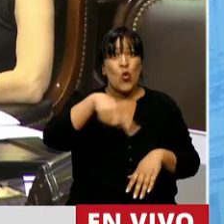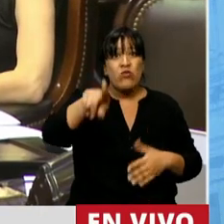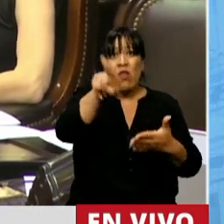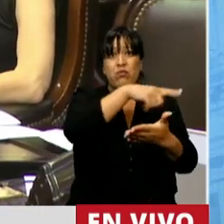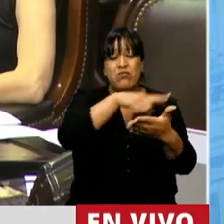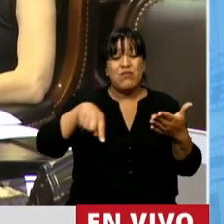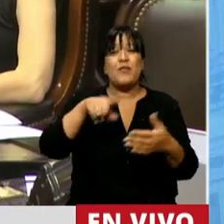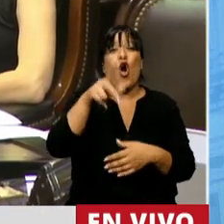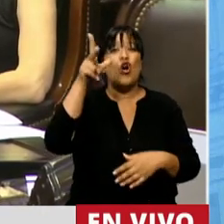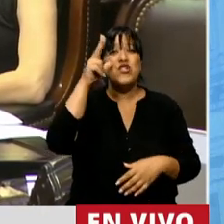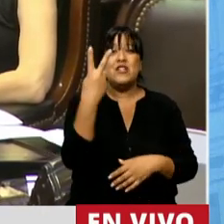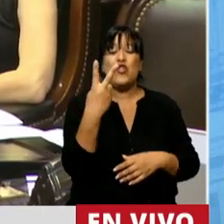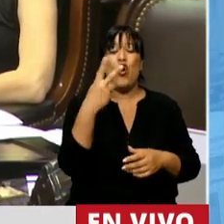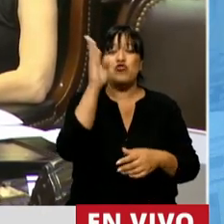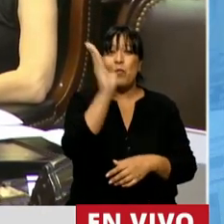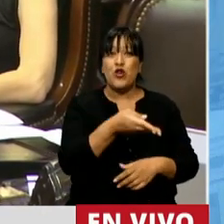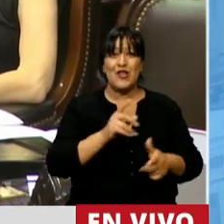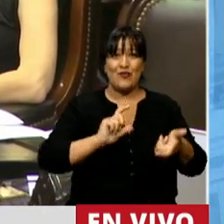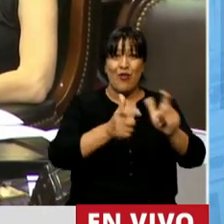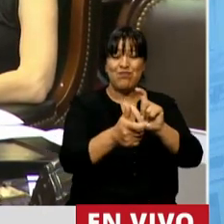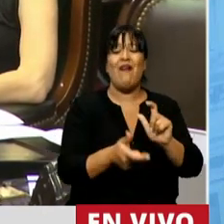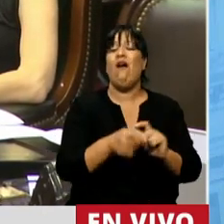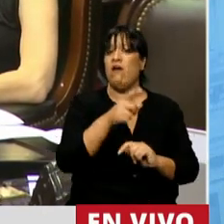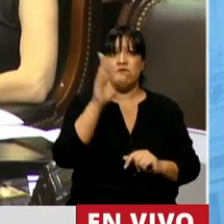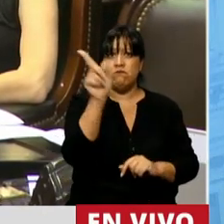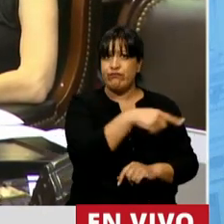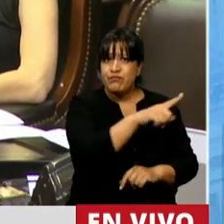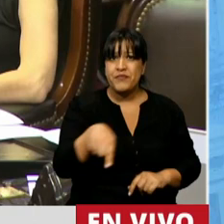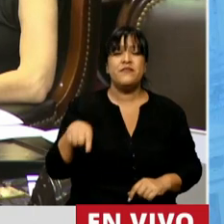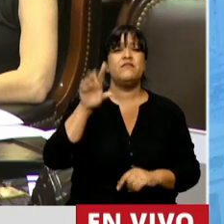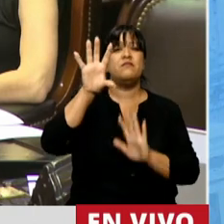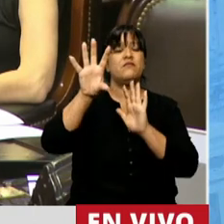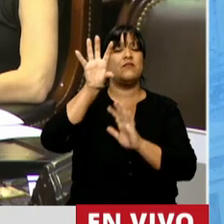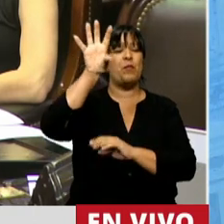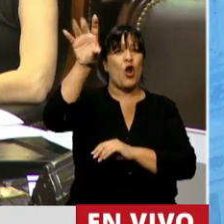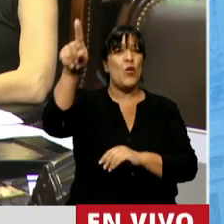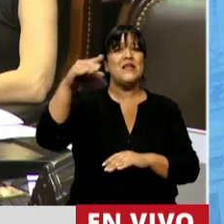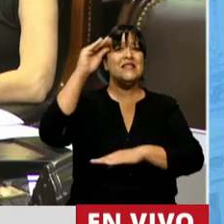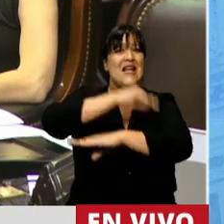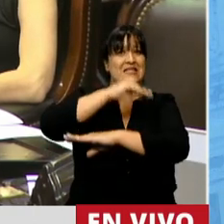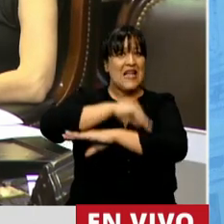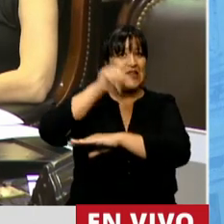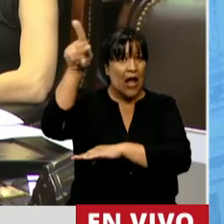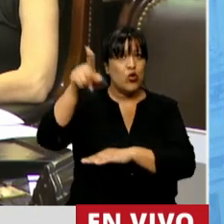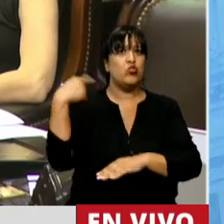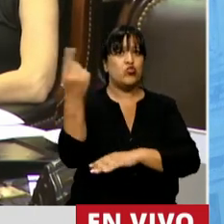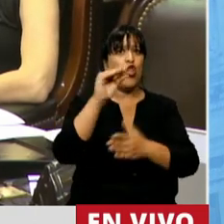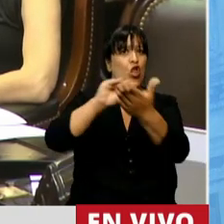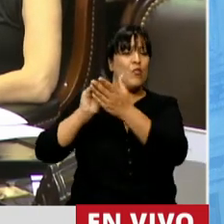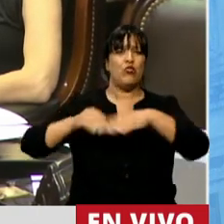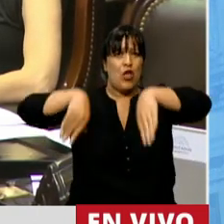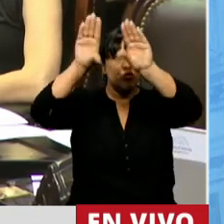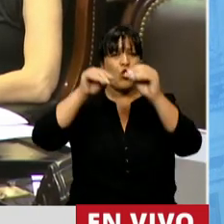del 82% móvil. La legislatura de Santa Cruz, por unanimidad, votó para que los